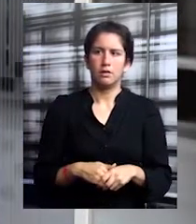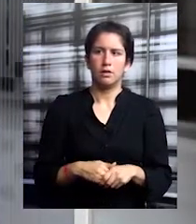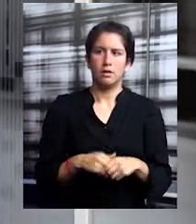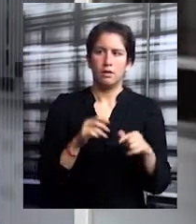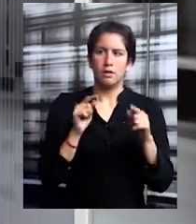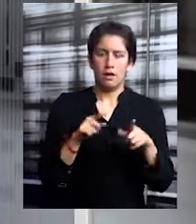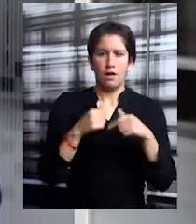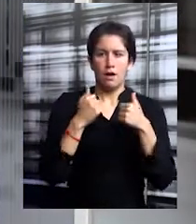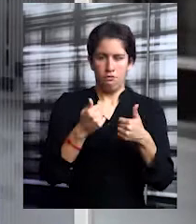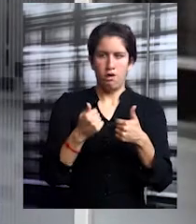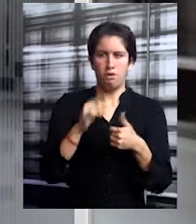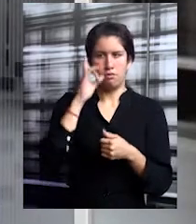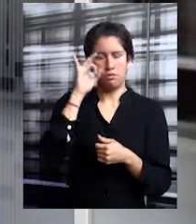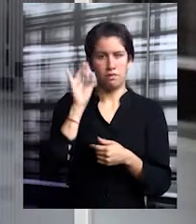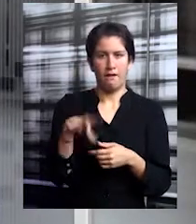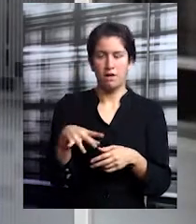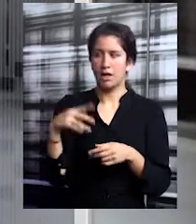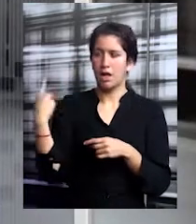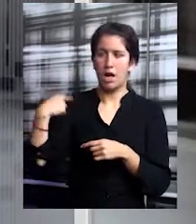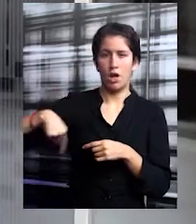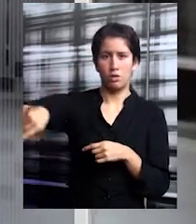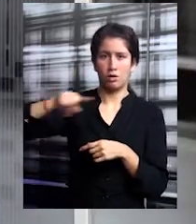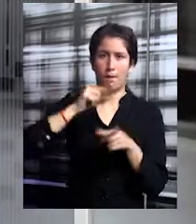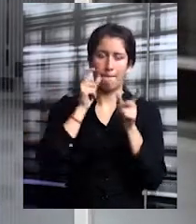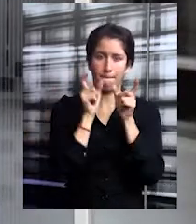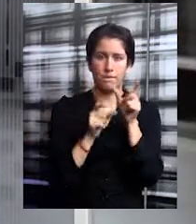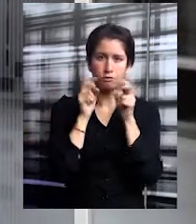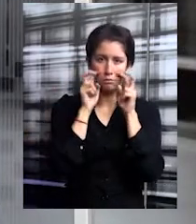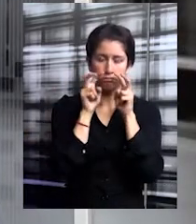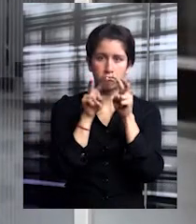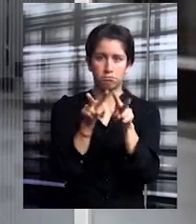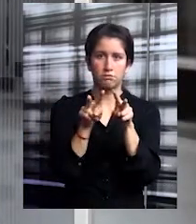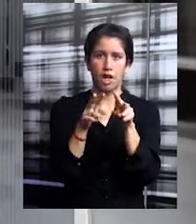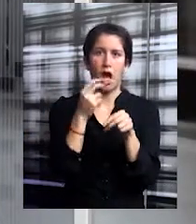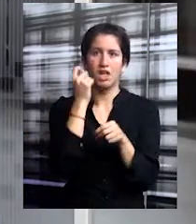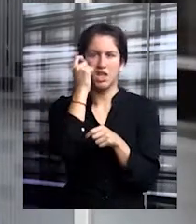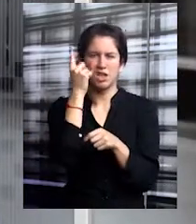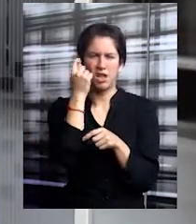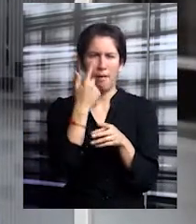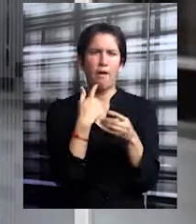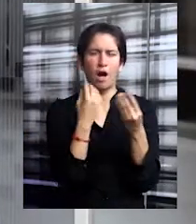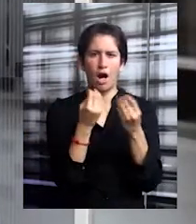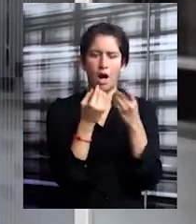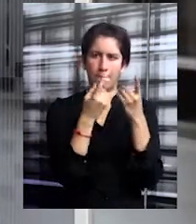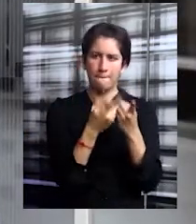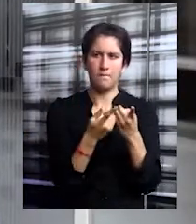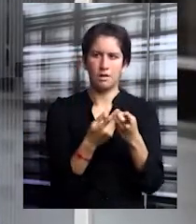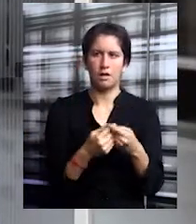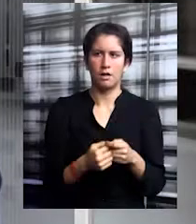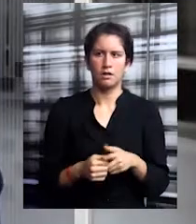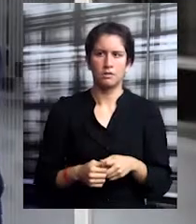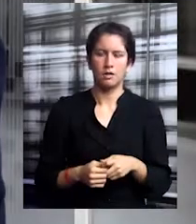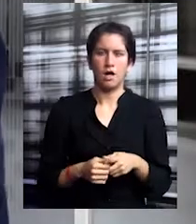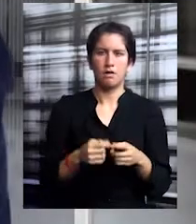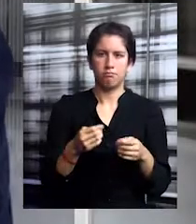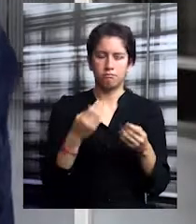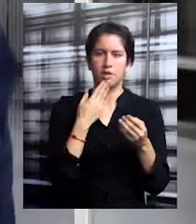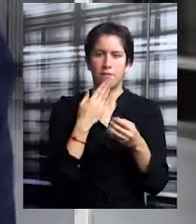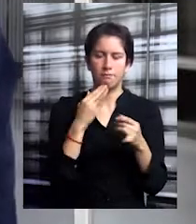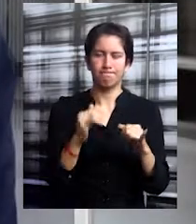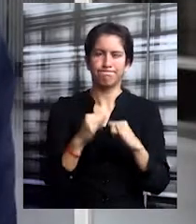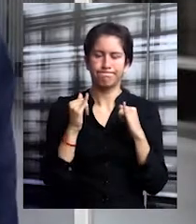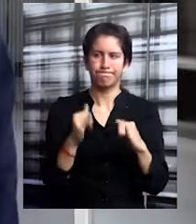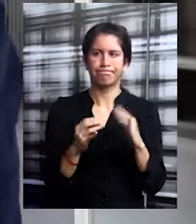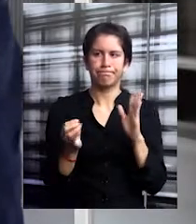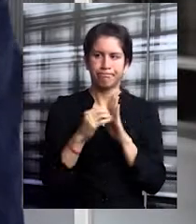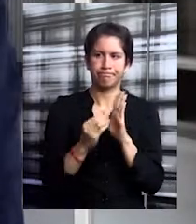televidentes conozcan lo que está pasando y de repente también reflexionemos un poco. Y entre todos tratemos de